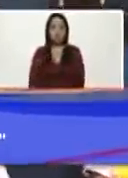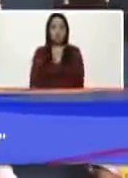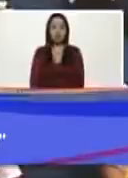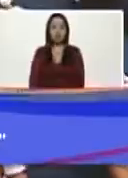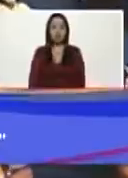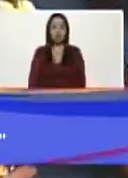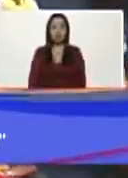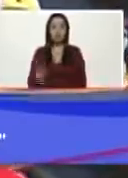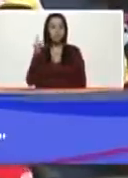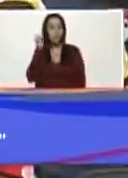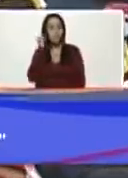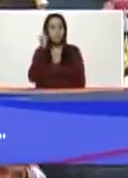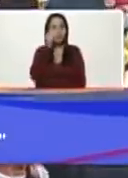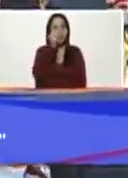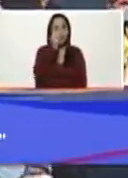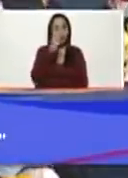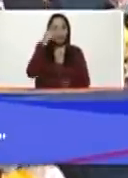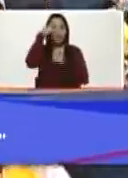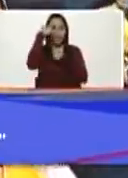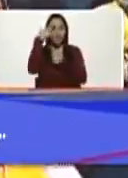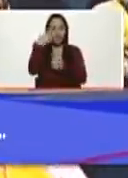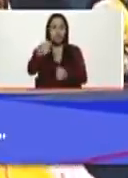muchachas, muchachos, profesionales